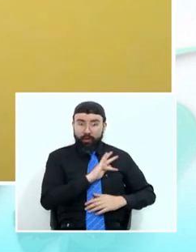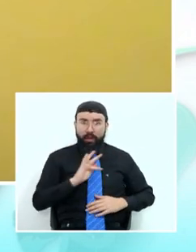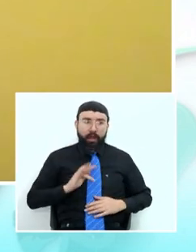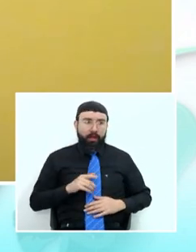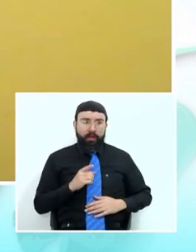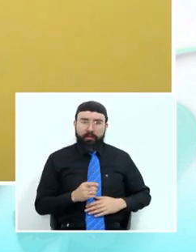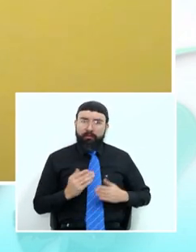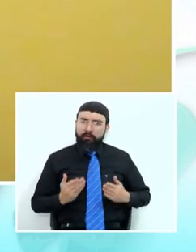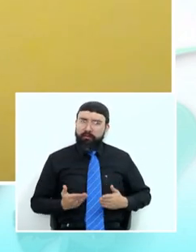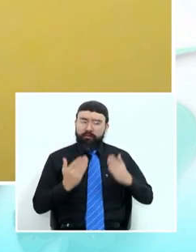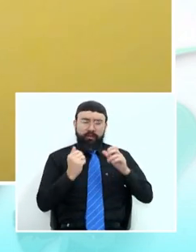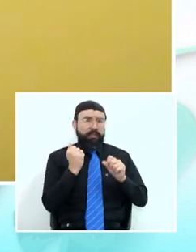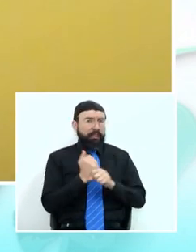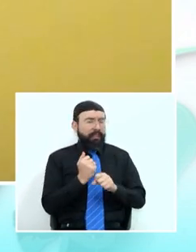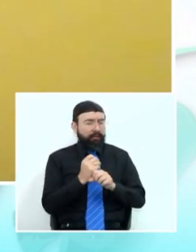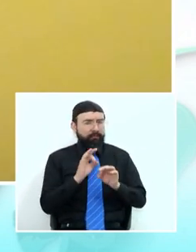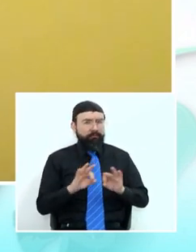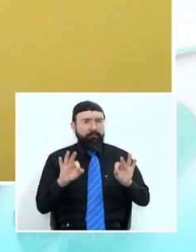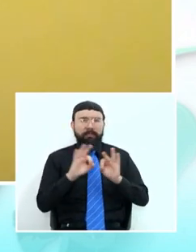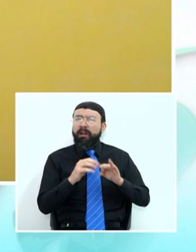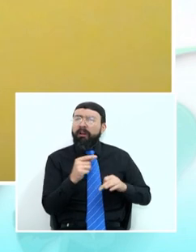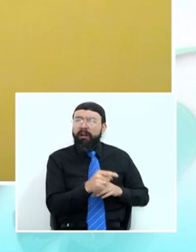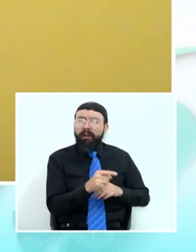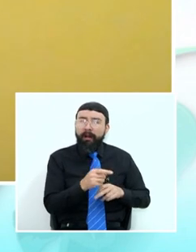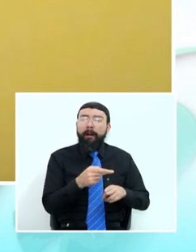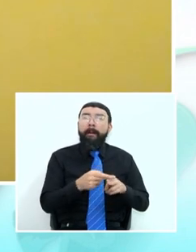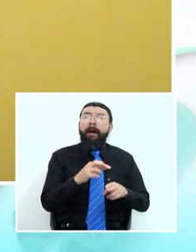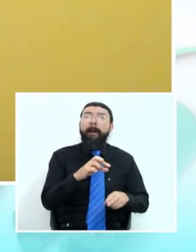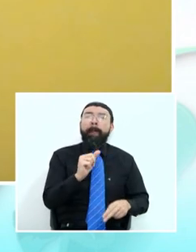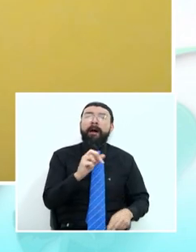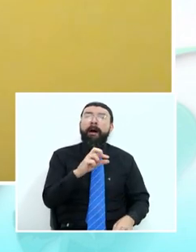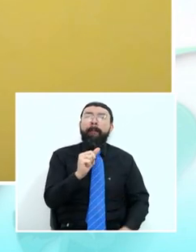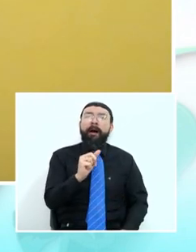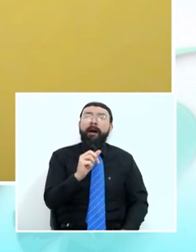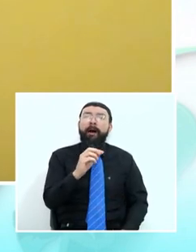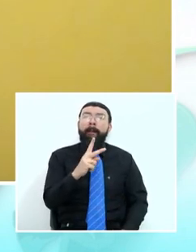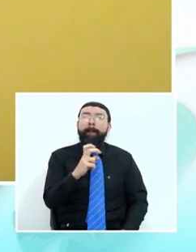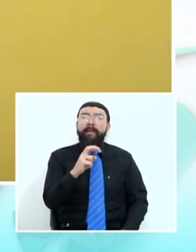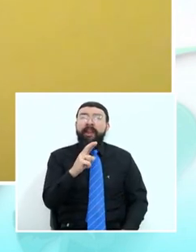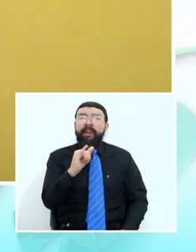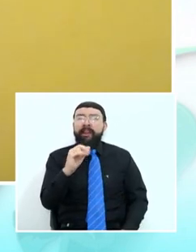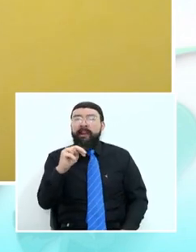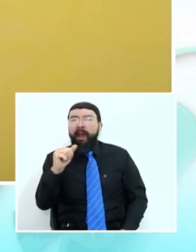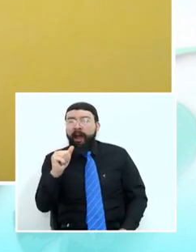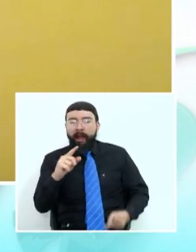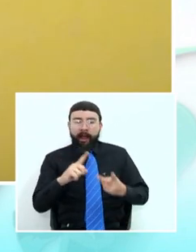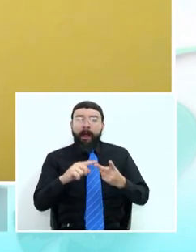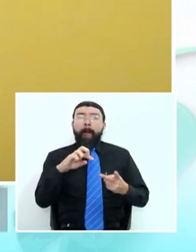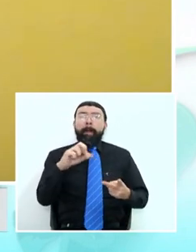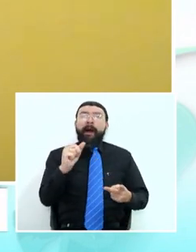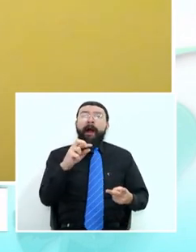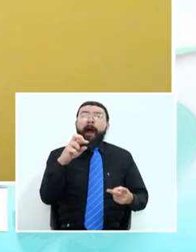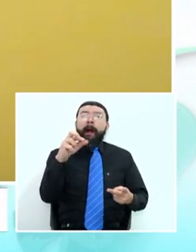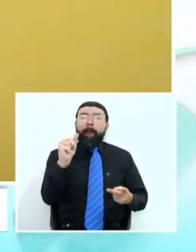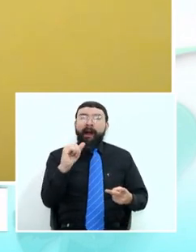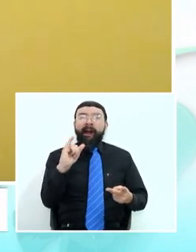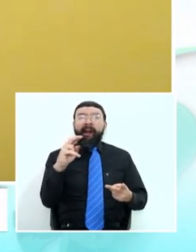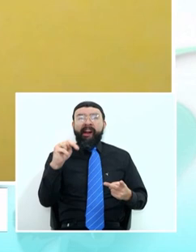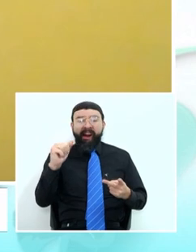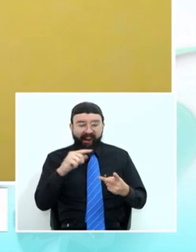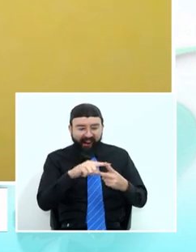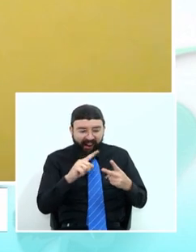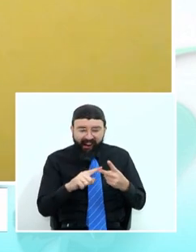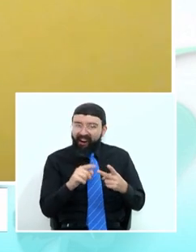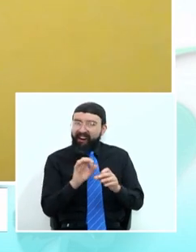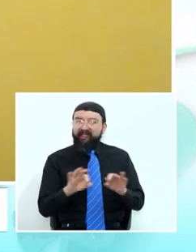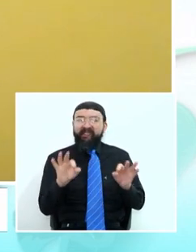de los trabajos más importantes, como es la papaverina y la papaína, que esta es una, tal vez